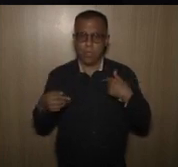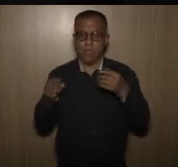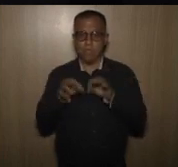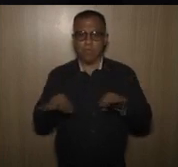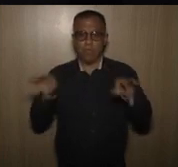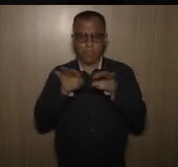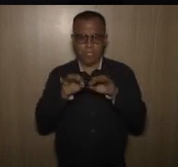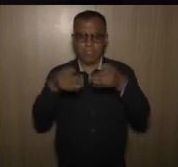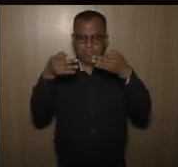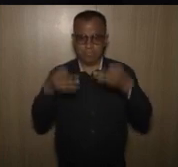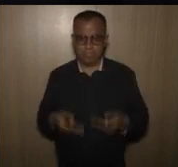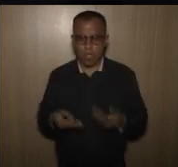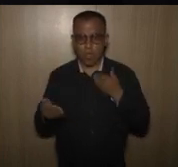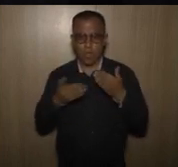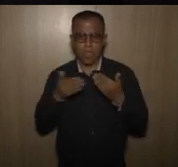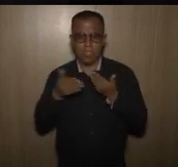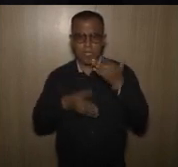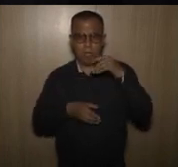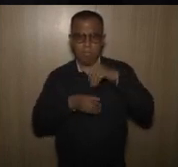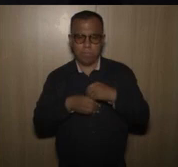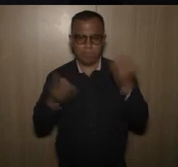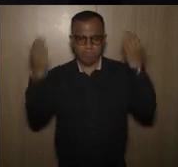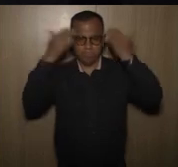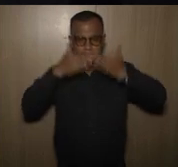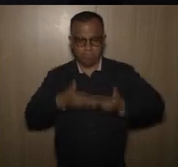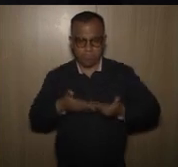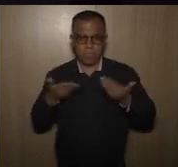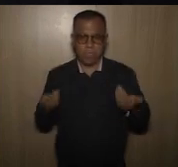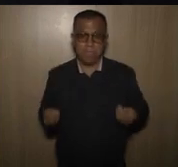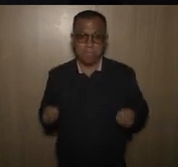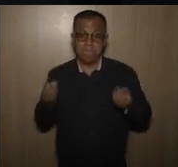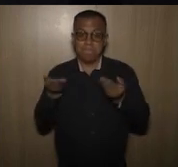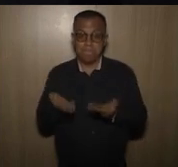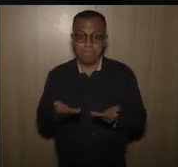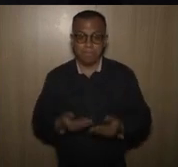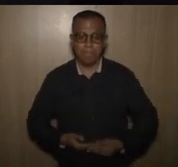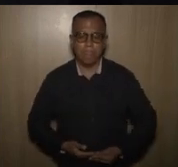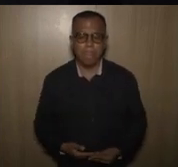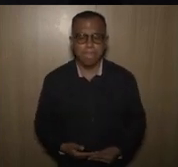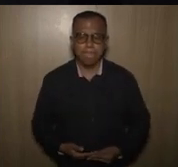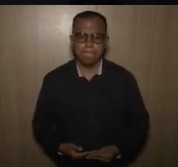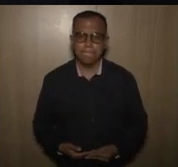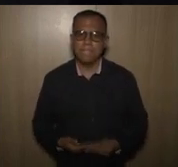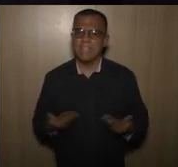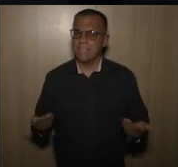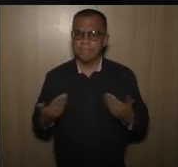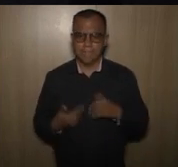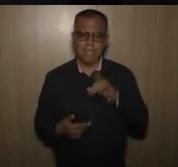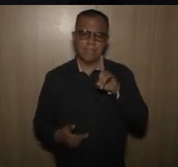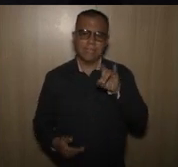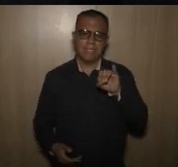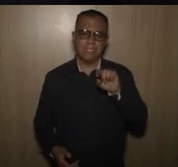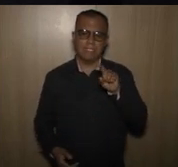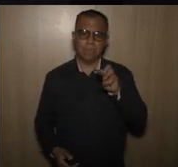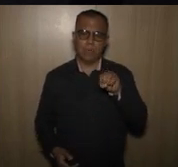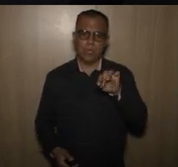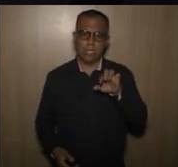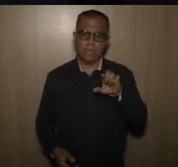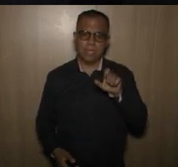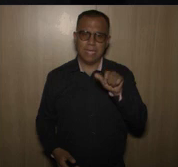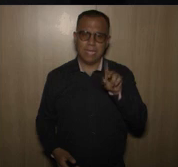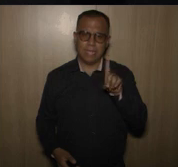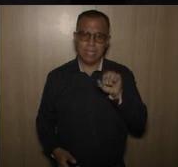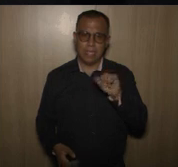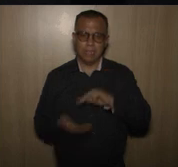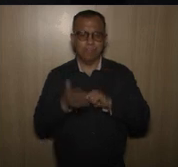información, confidencialidad y disponibilidad. En términos de disponibilidad, pues el sistema cuenta con una